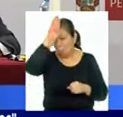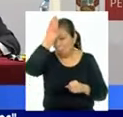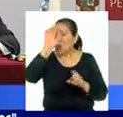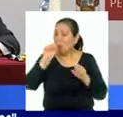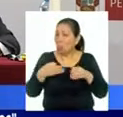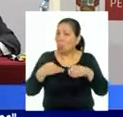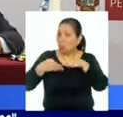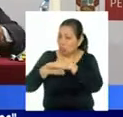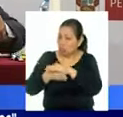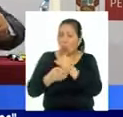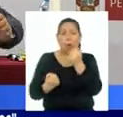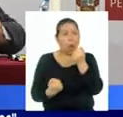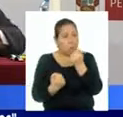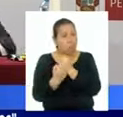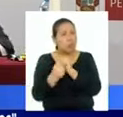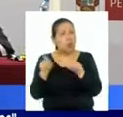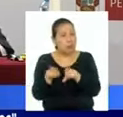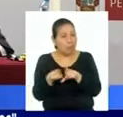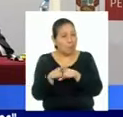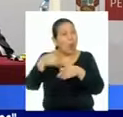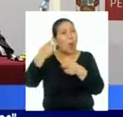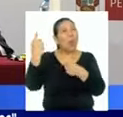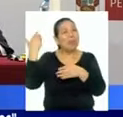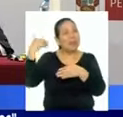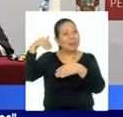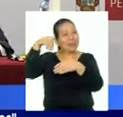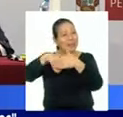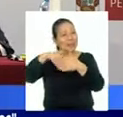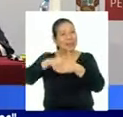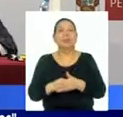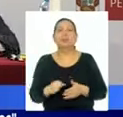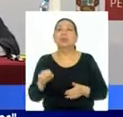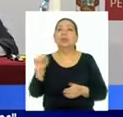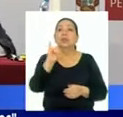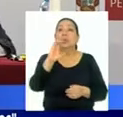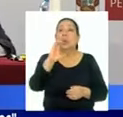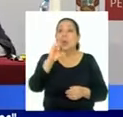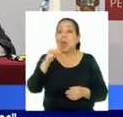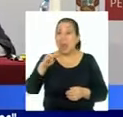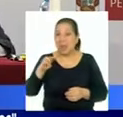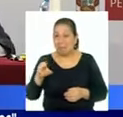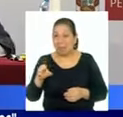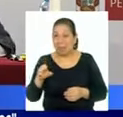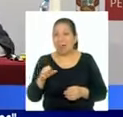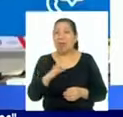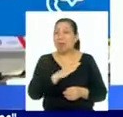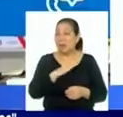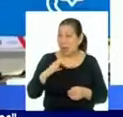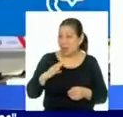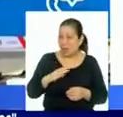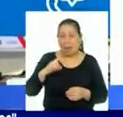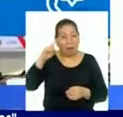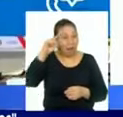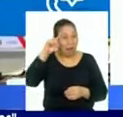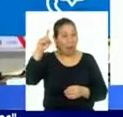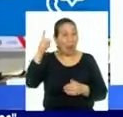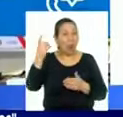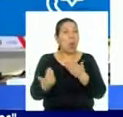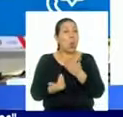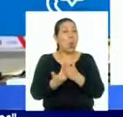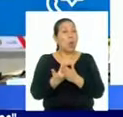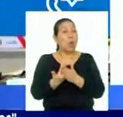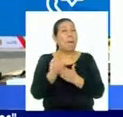sido integrado como parte de ese gran equipo. En cuanto a SUCAMET, se ha implementado una nueva sede en el Callao, se creó una